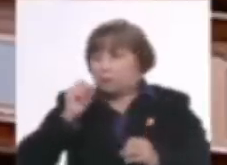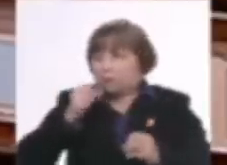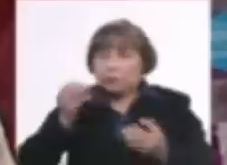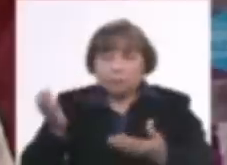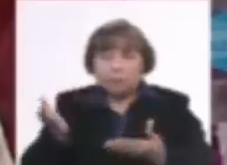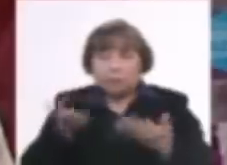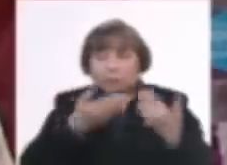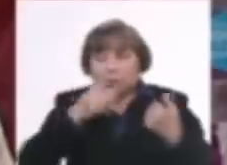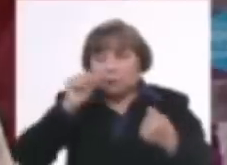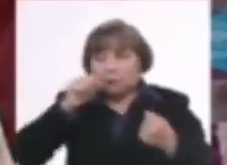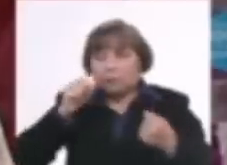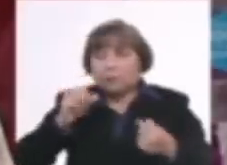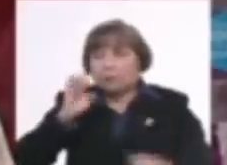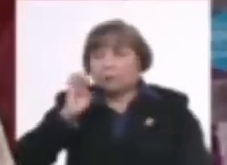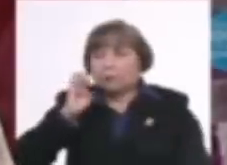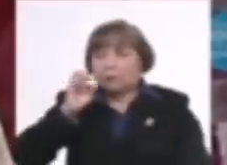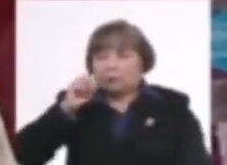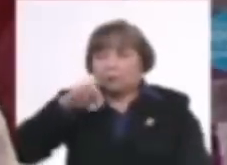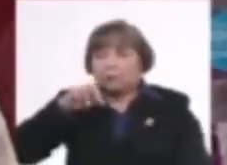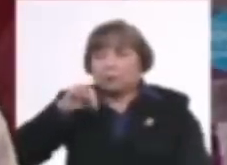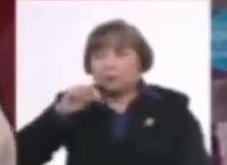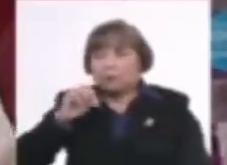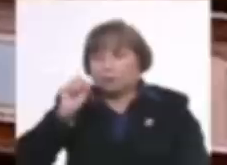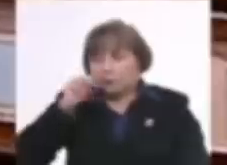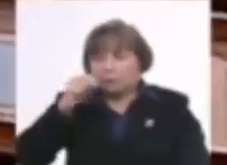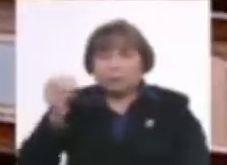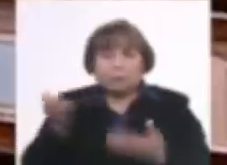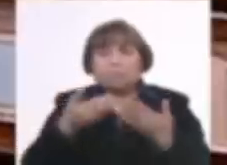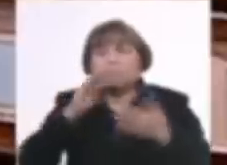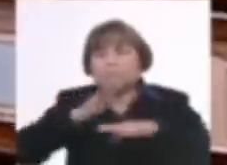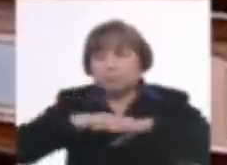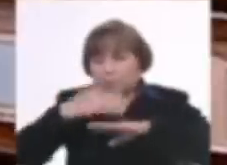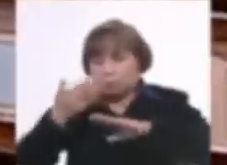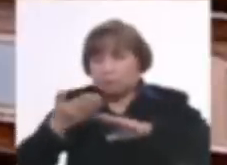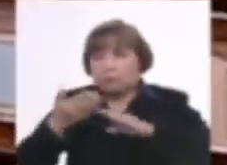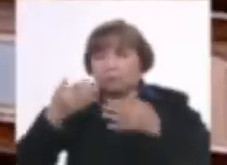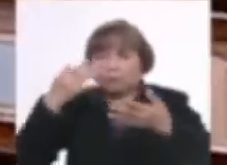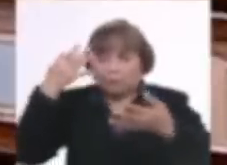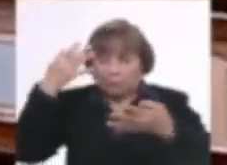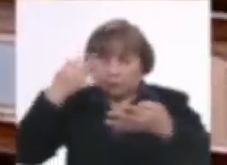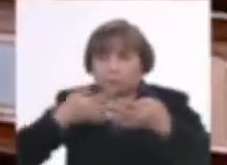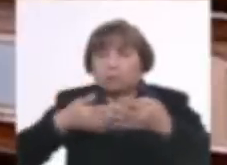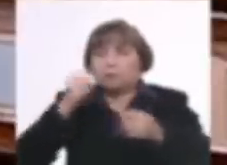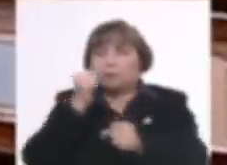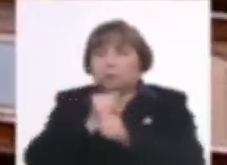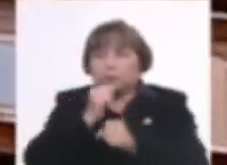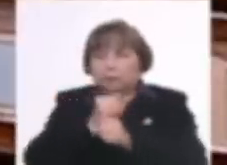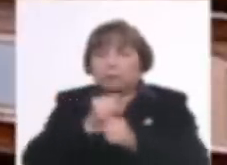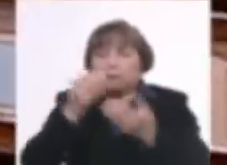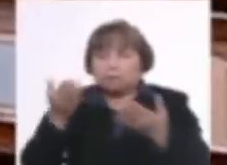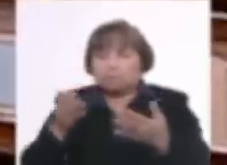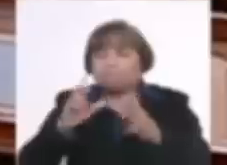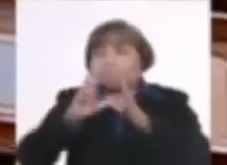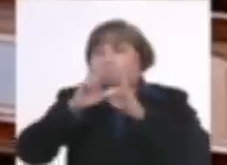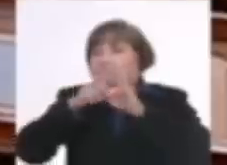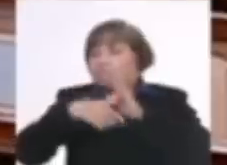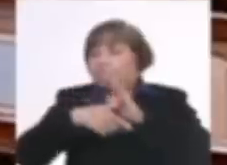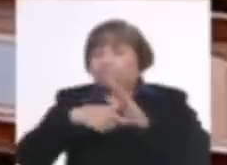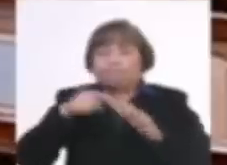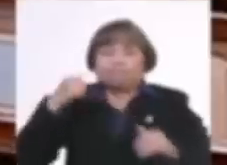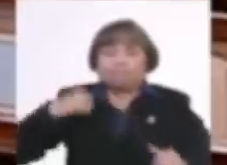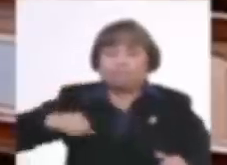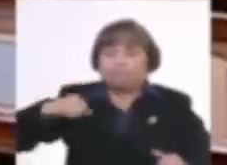lo pasé al señor Espino. Al señor Espino. Después de esa información y de ese trabajo que ha hecho y que después